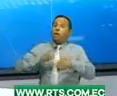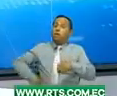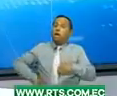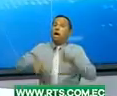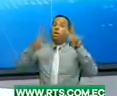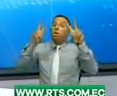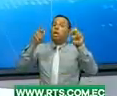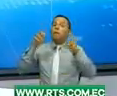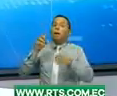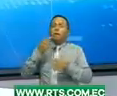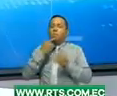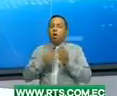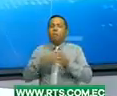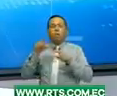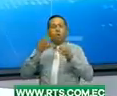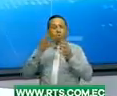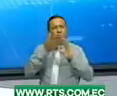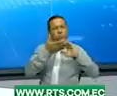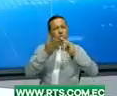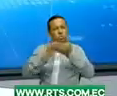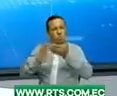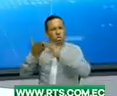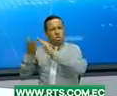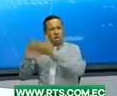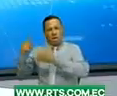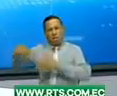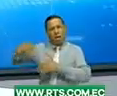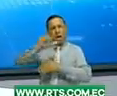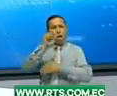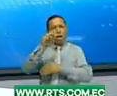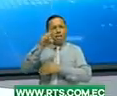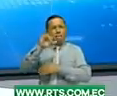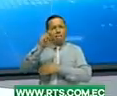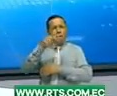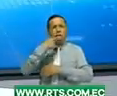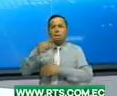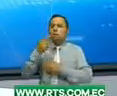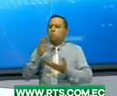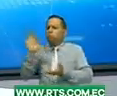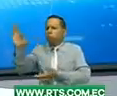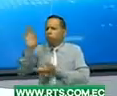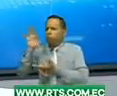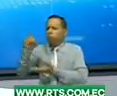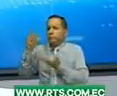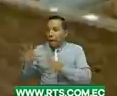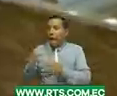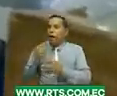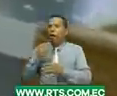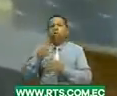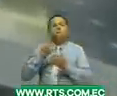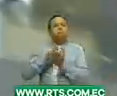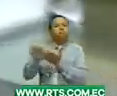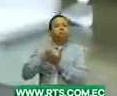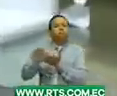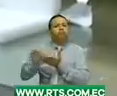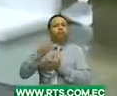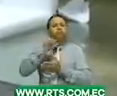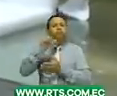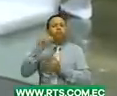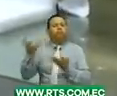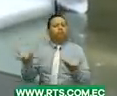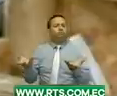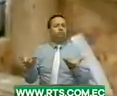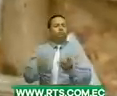Instituto Geográfico Militar, la impresión de los documentos para esa dignidad aún no empiezan. Hasta el momento, el Instituto